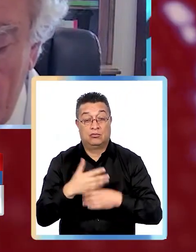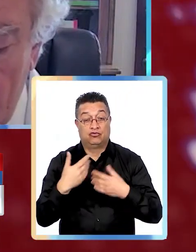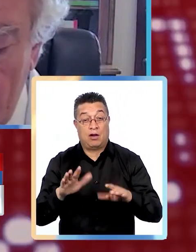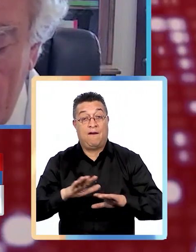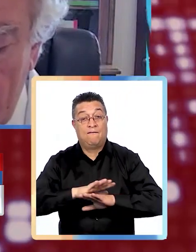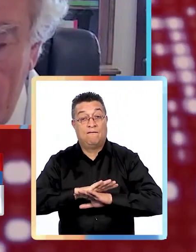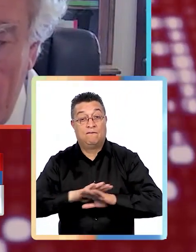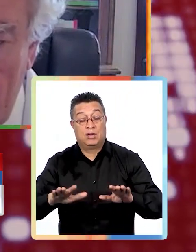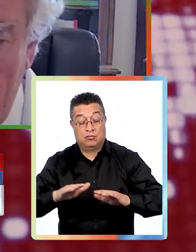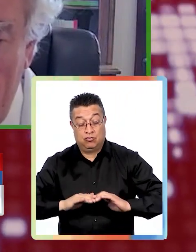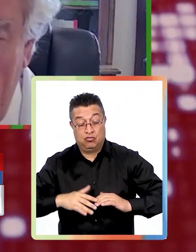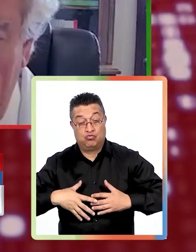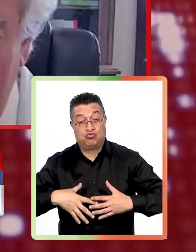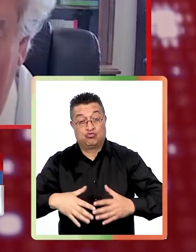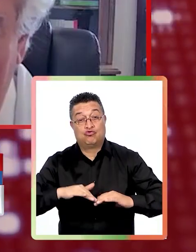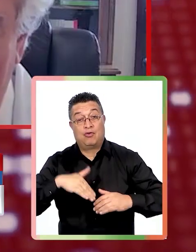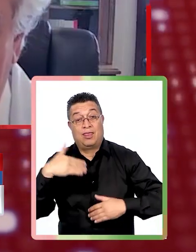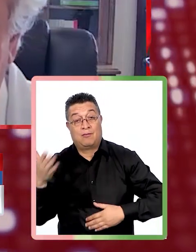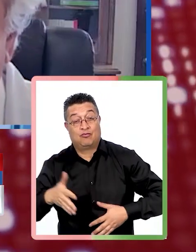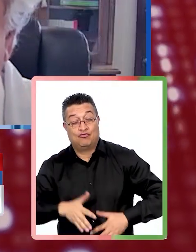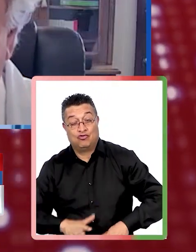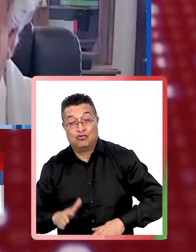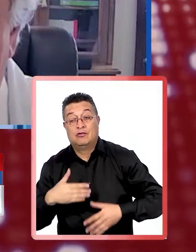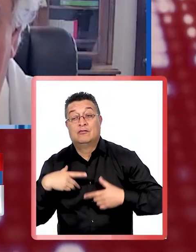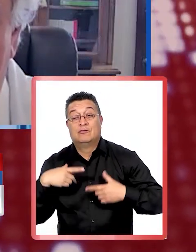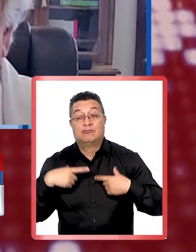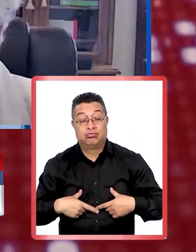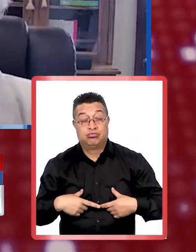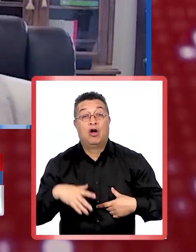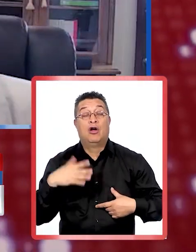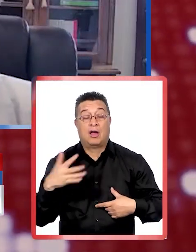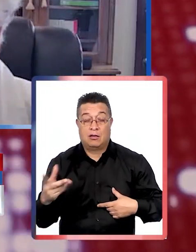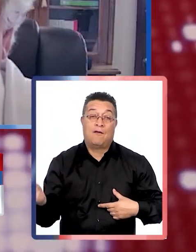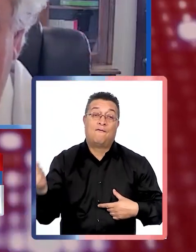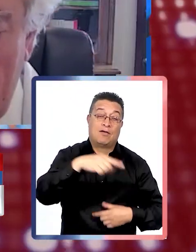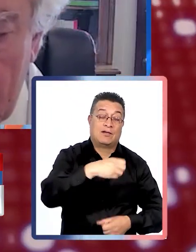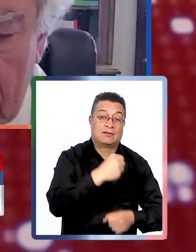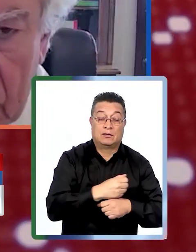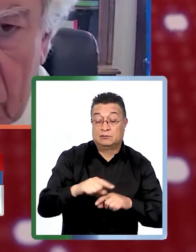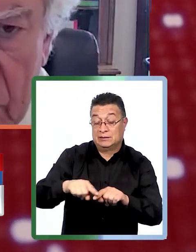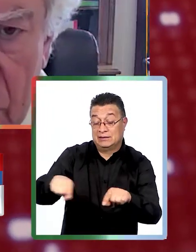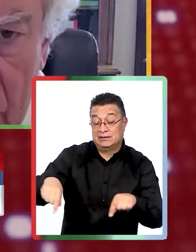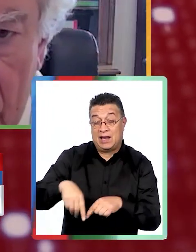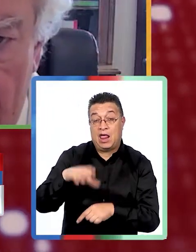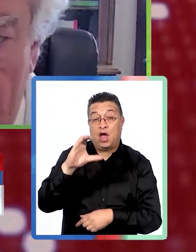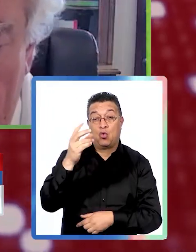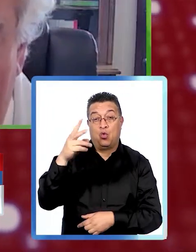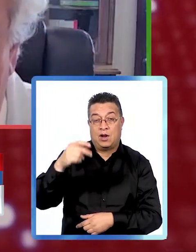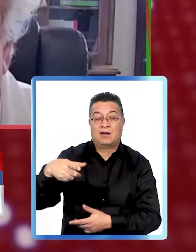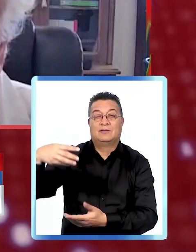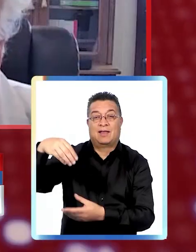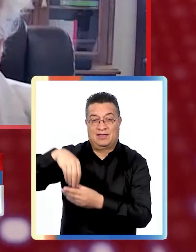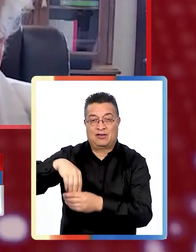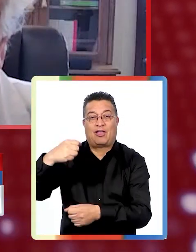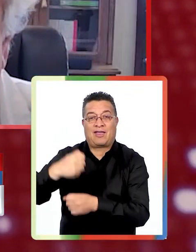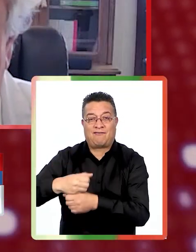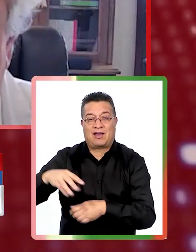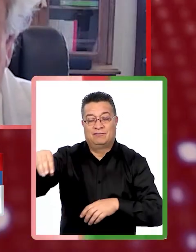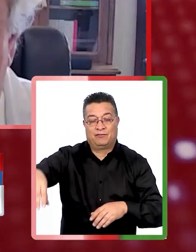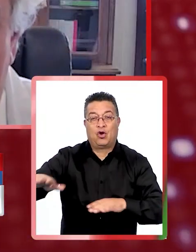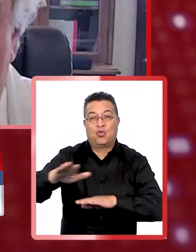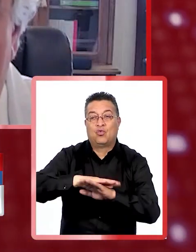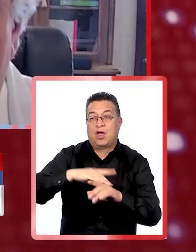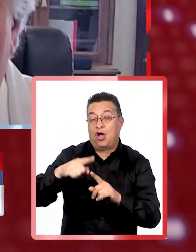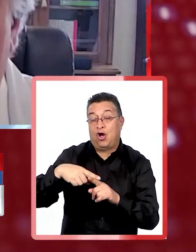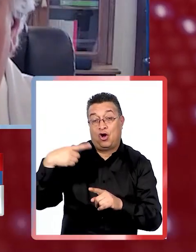termine su postnatal y después termina dejando a sus hijos en la sala cuna o muchas veces al